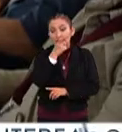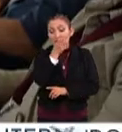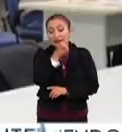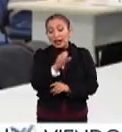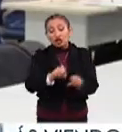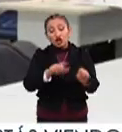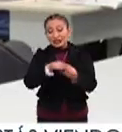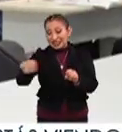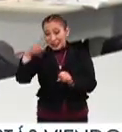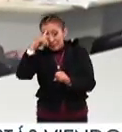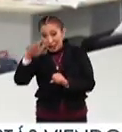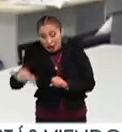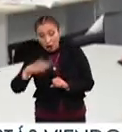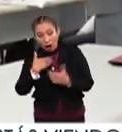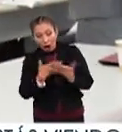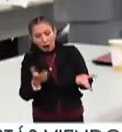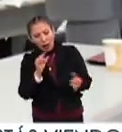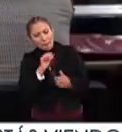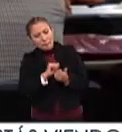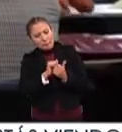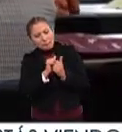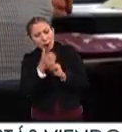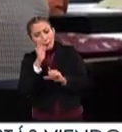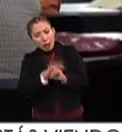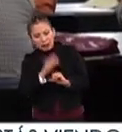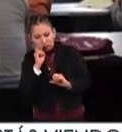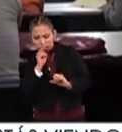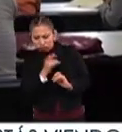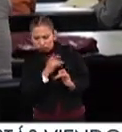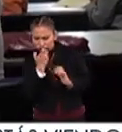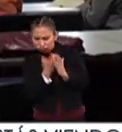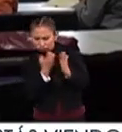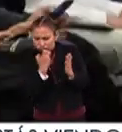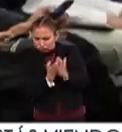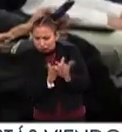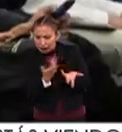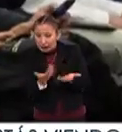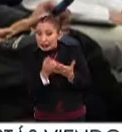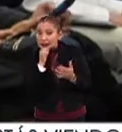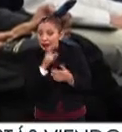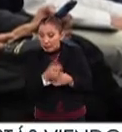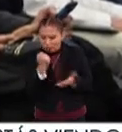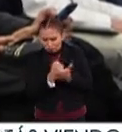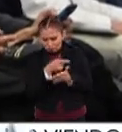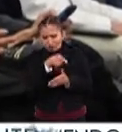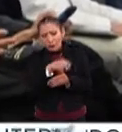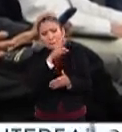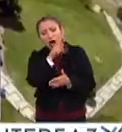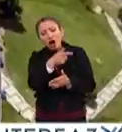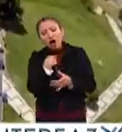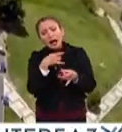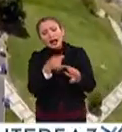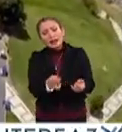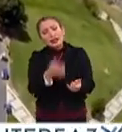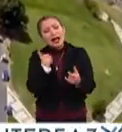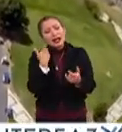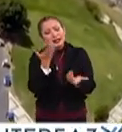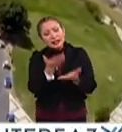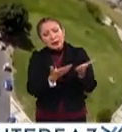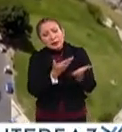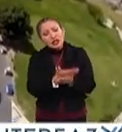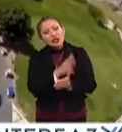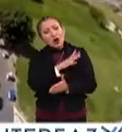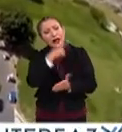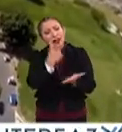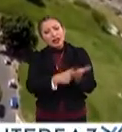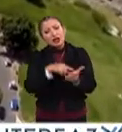que la sociedad mexicana se ha vuelto paulatinamente más sensible, crítica y consecuentemente demandante de una mejor calidad en los servicios